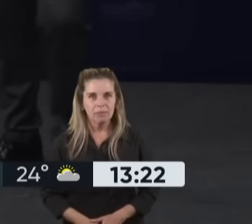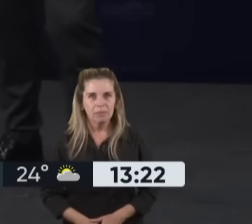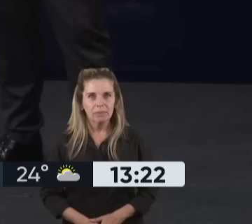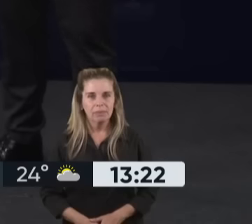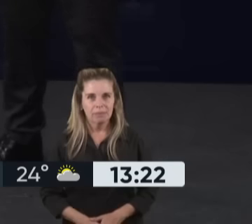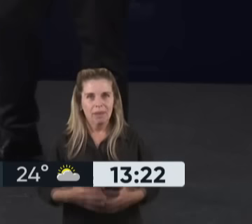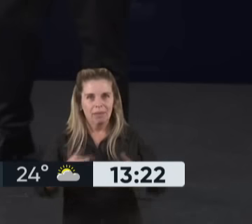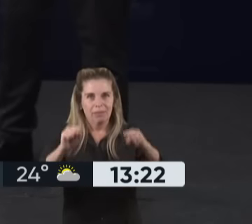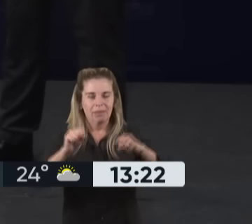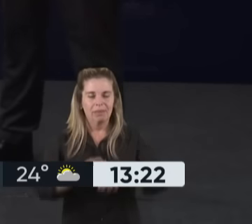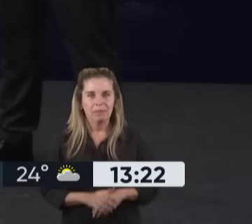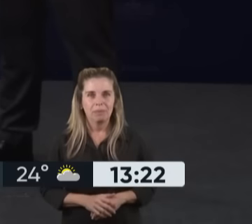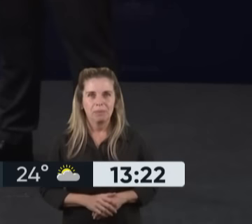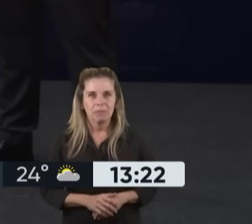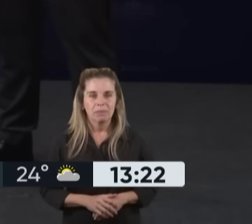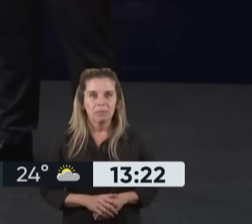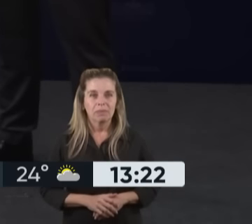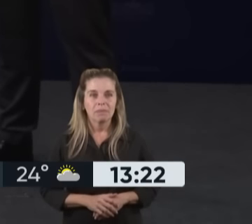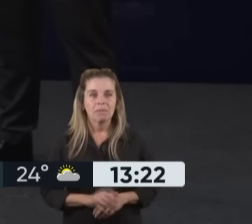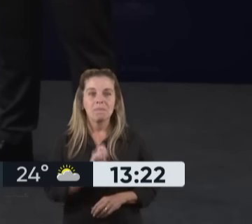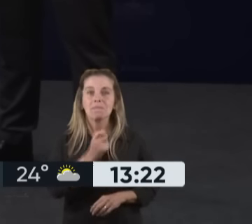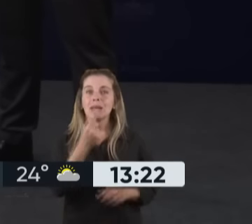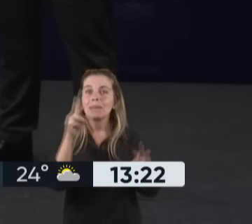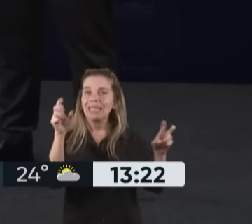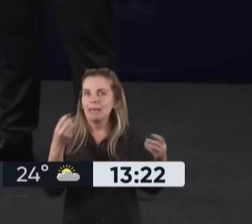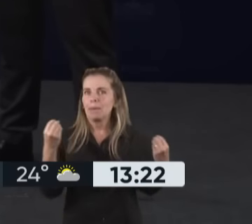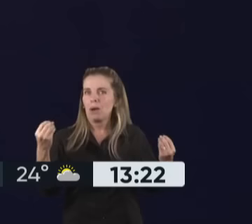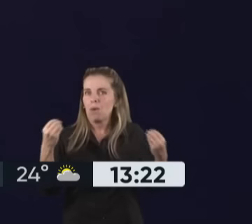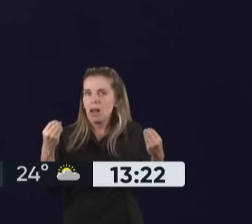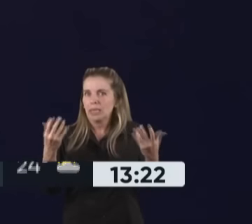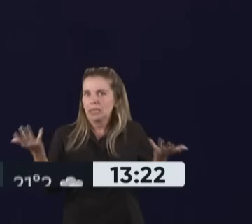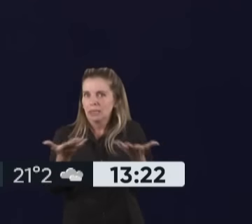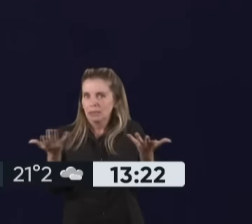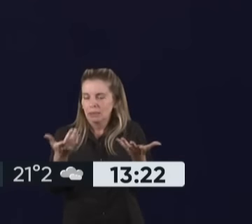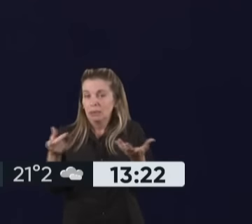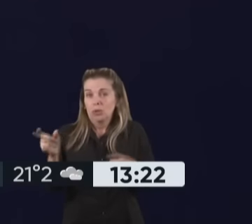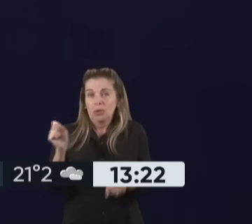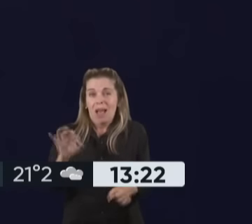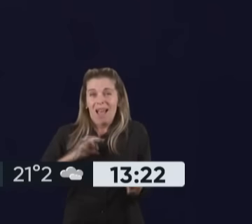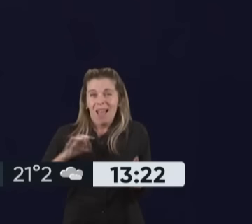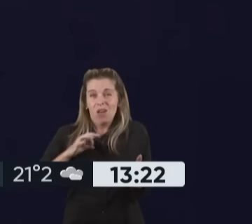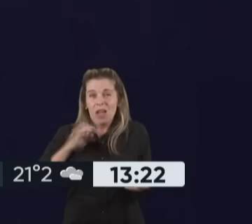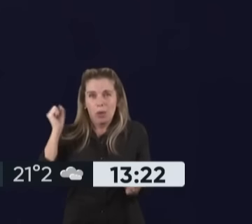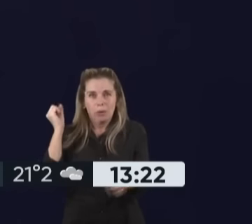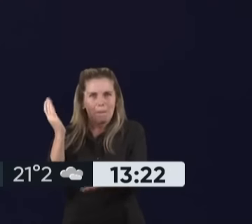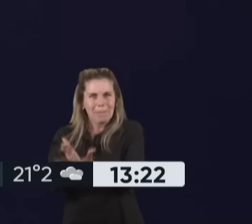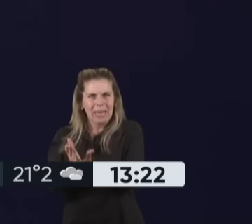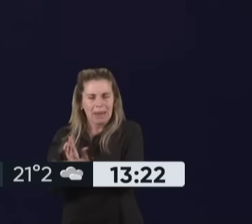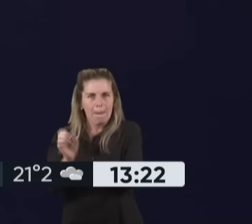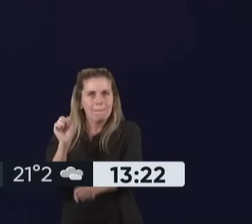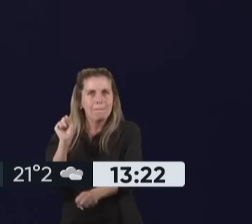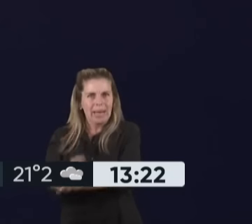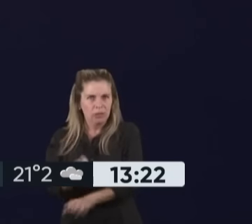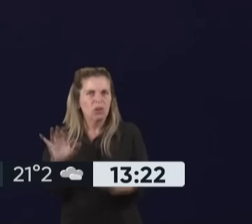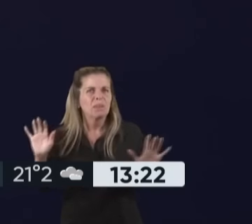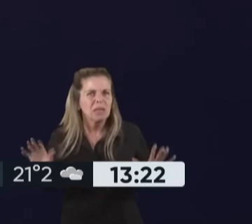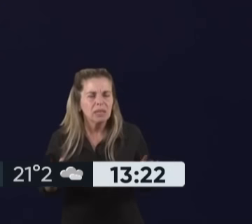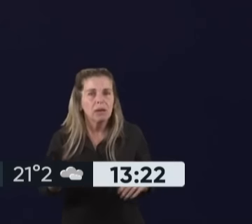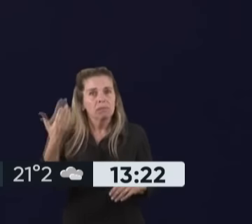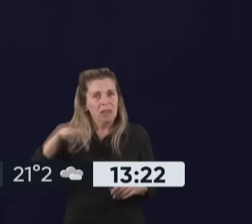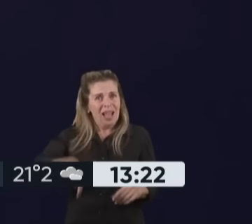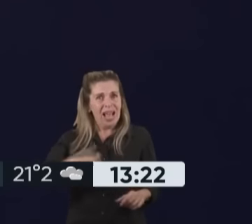Acá está. El primer tema es el agravamiento de las penas. En la Argentina, cualquiera de los